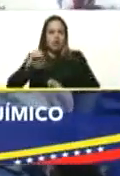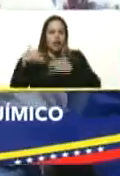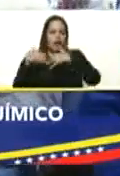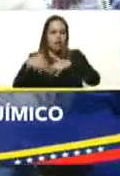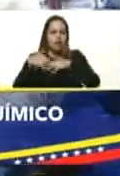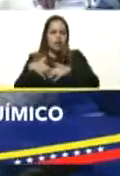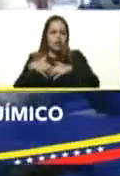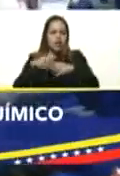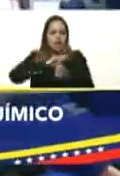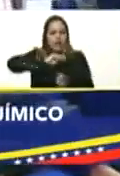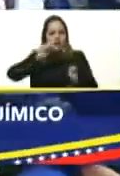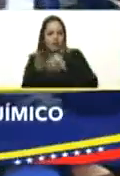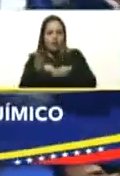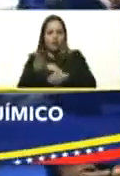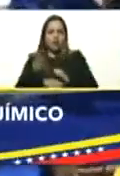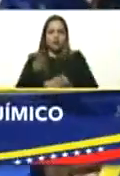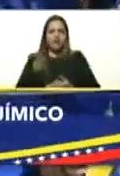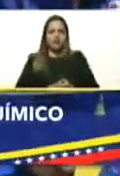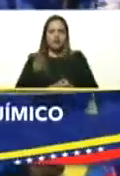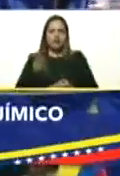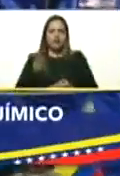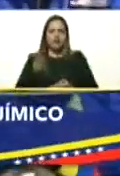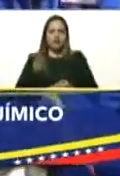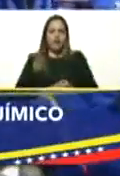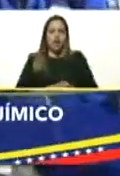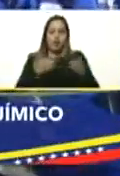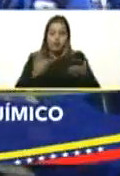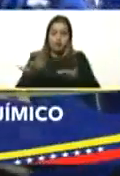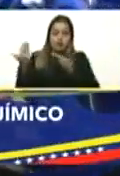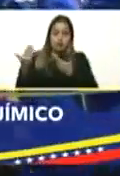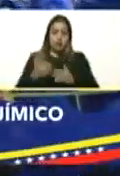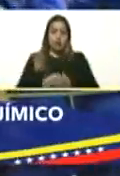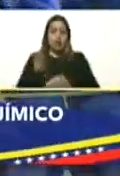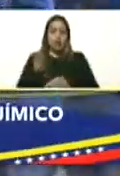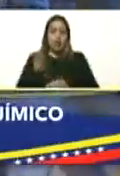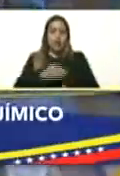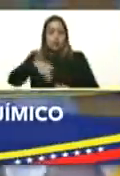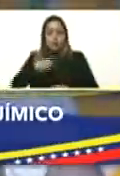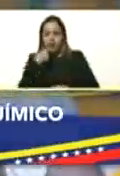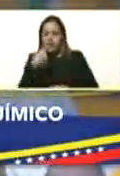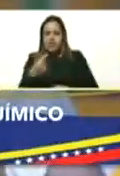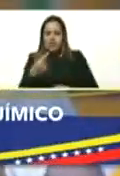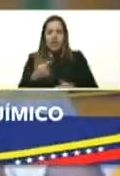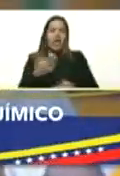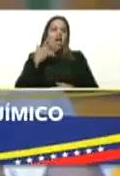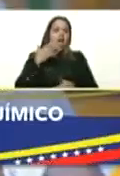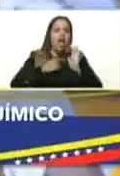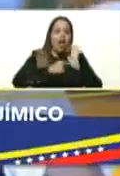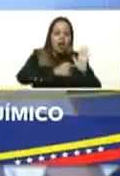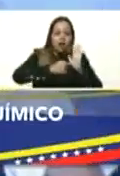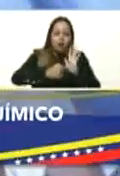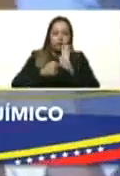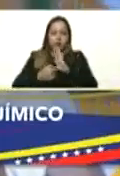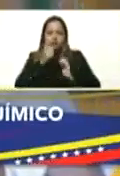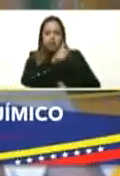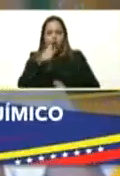empresas transformadoras. Y así podemos decir los ejemplos de cada una de nuestras